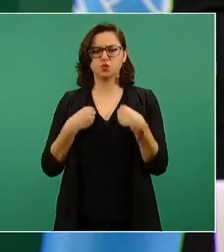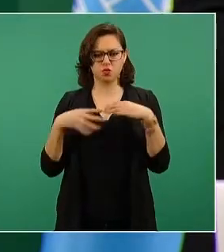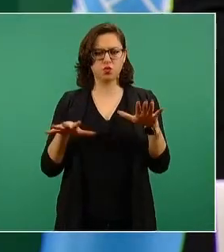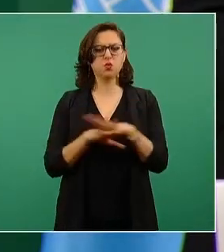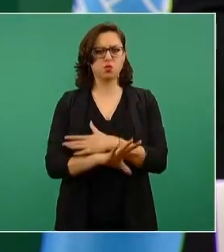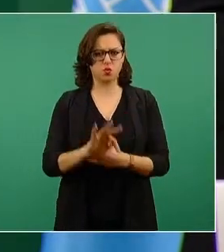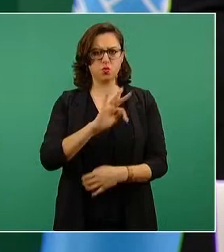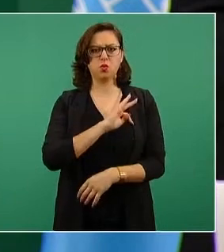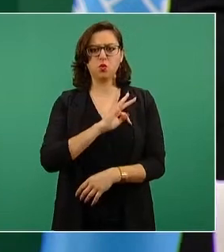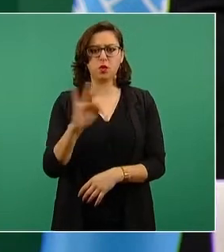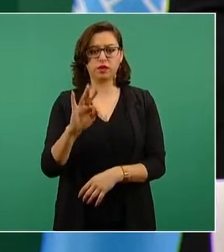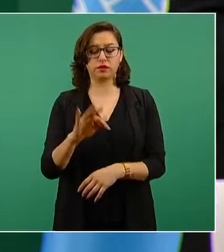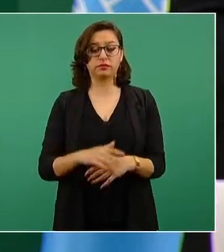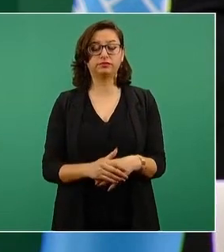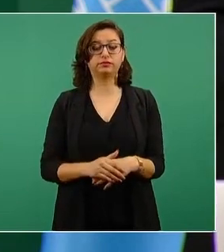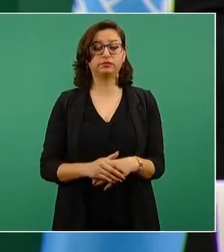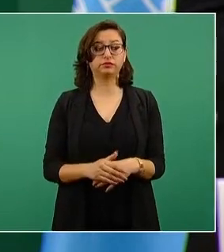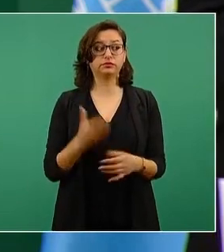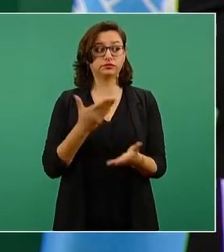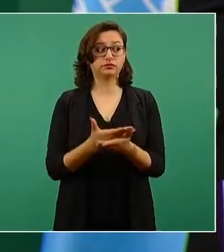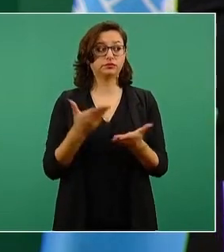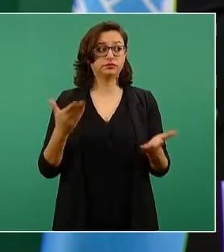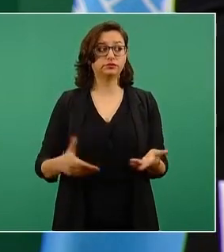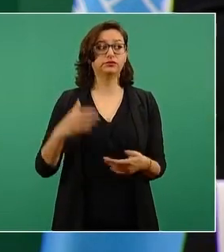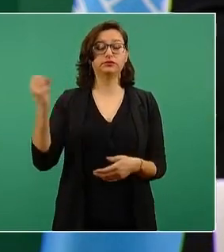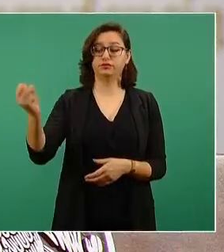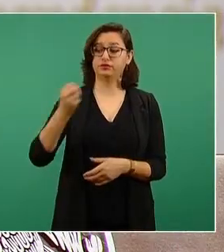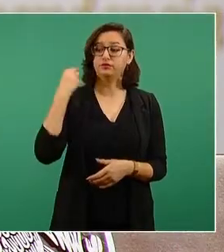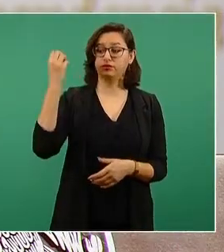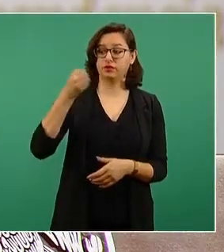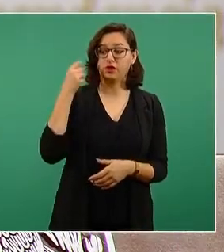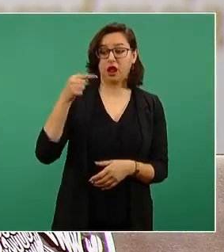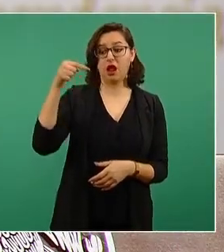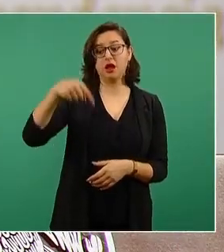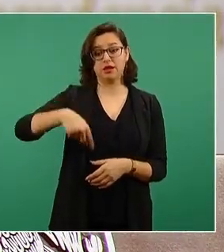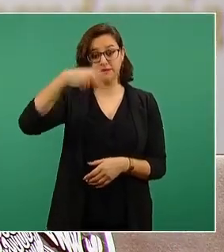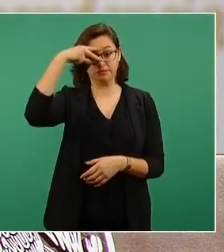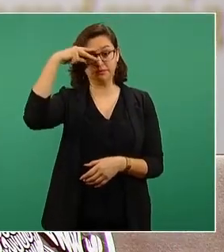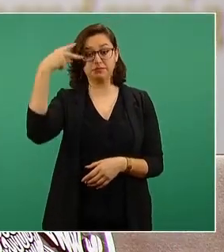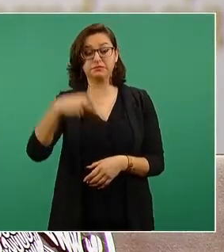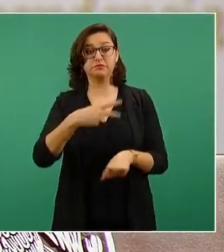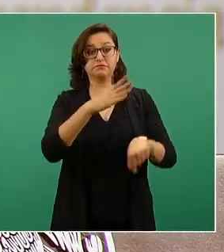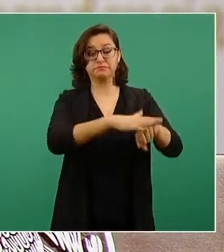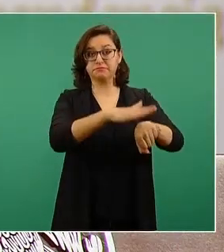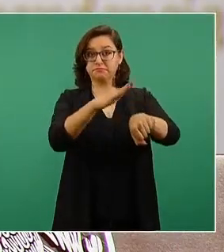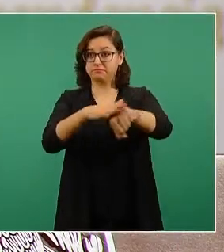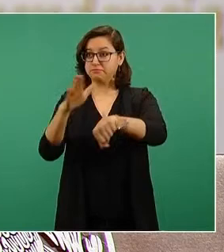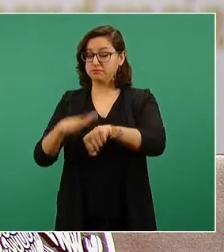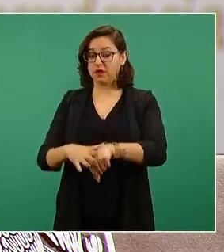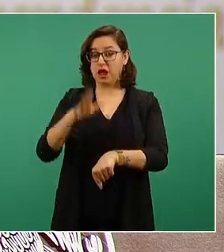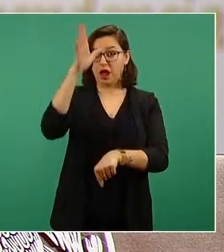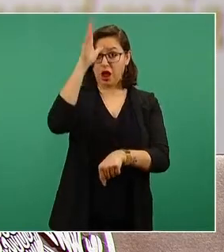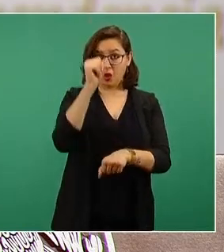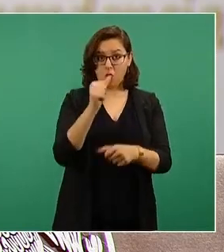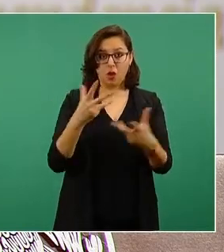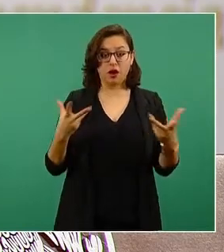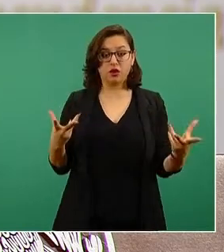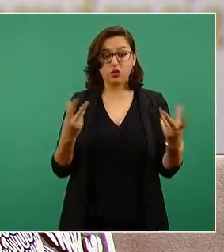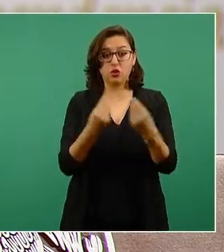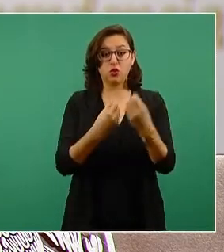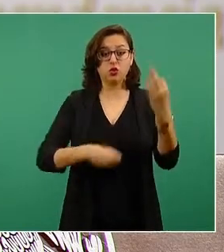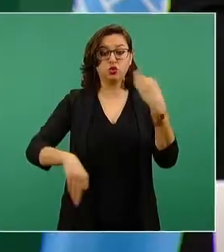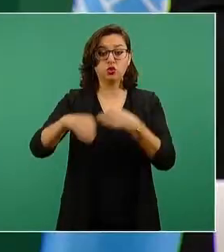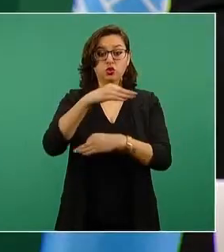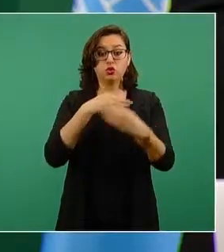En este foro México impulsará una alianza por los cuidados, una acción